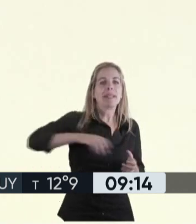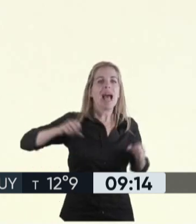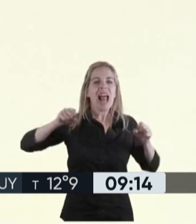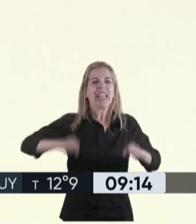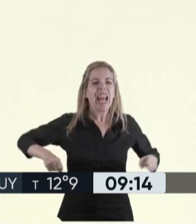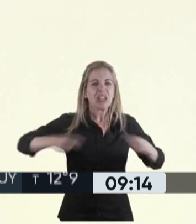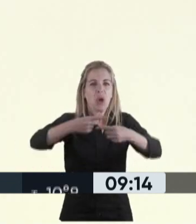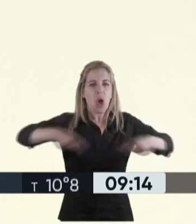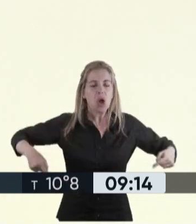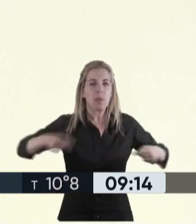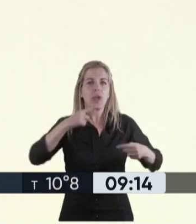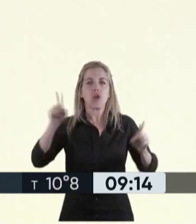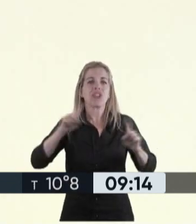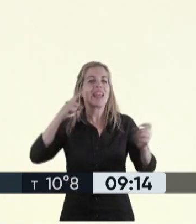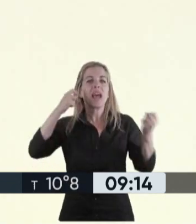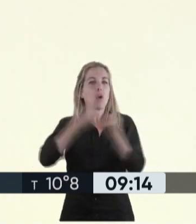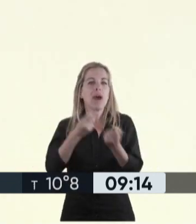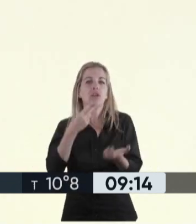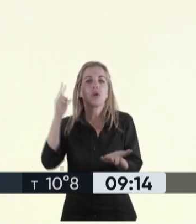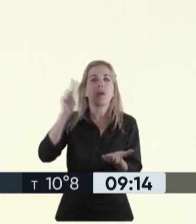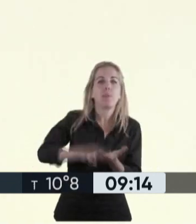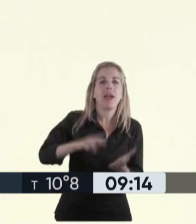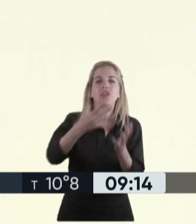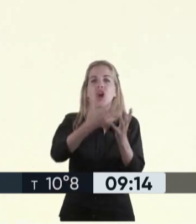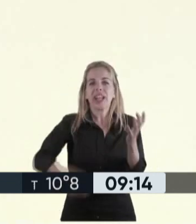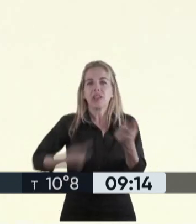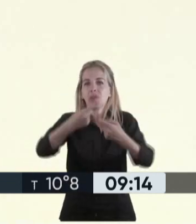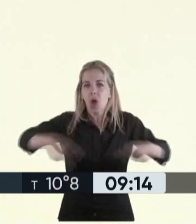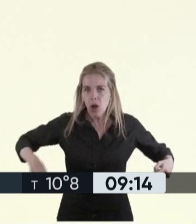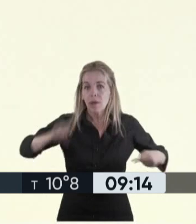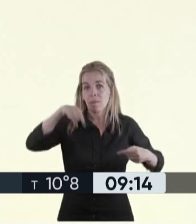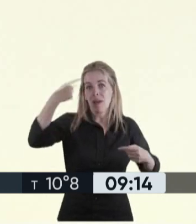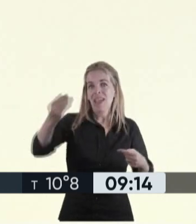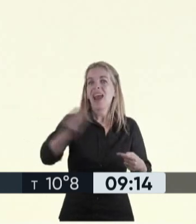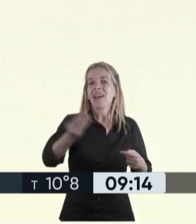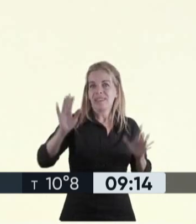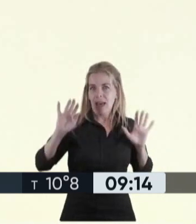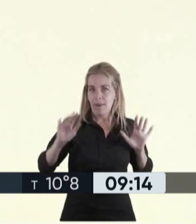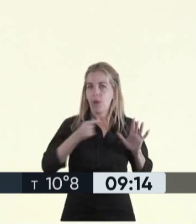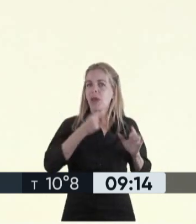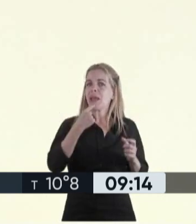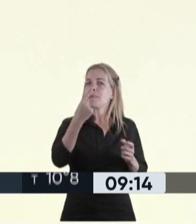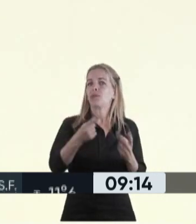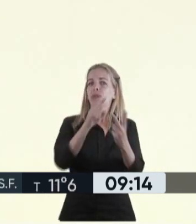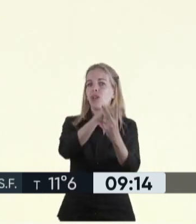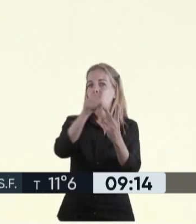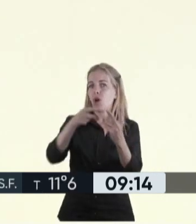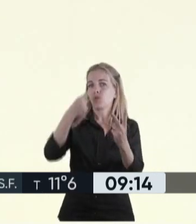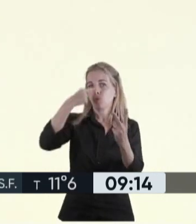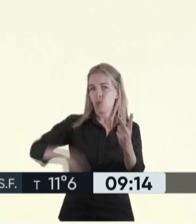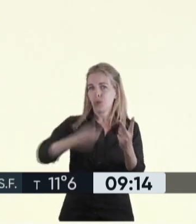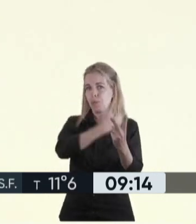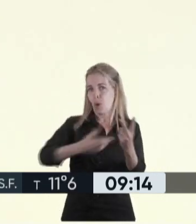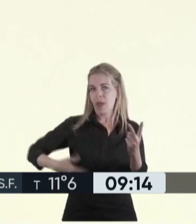tributaria y la suba de retenciones, etcétera. Dos cosas puntuales le quería consultar. Durante el último periodo del expresidente